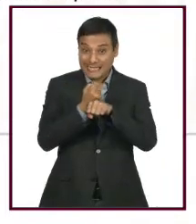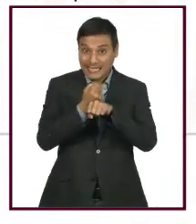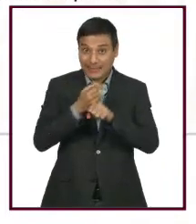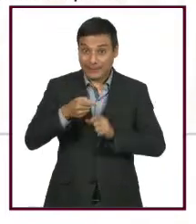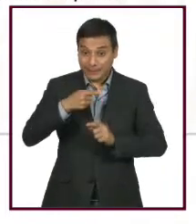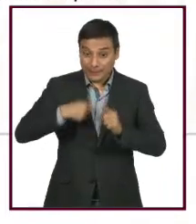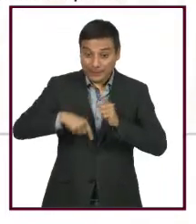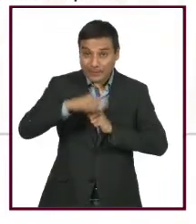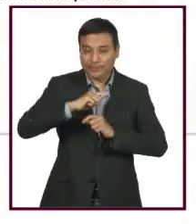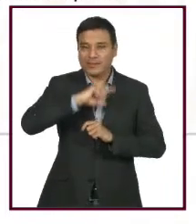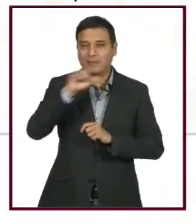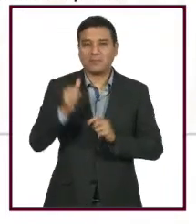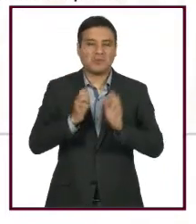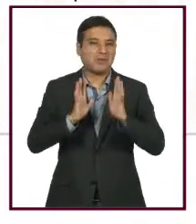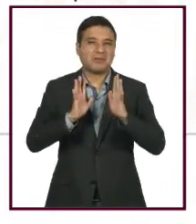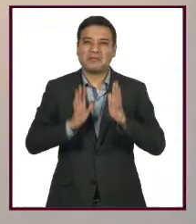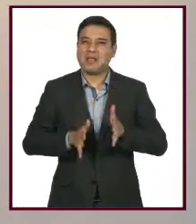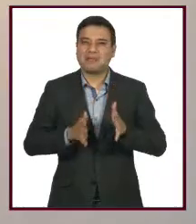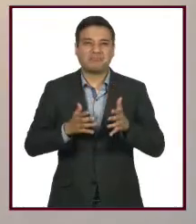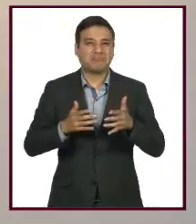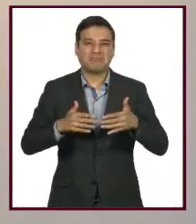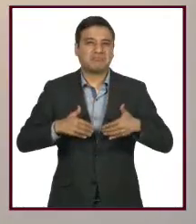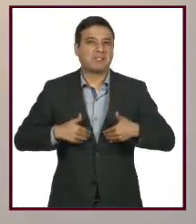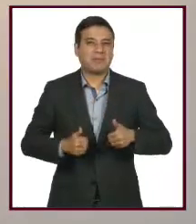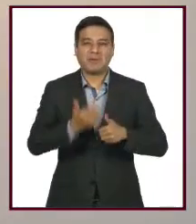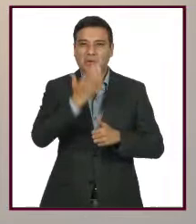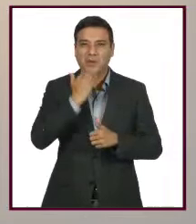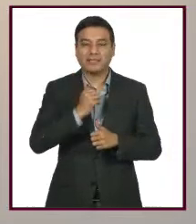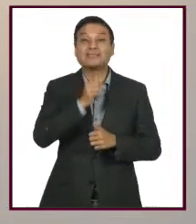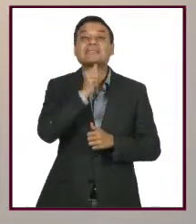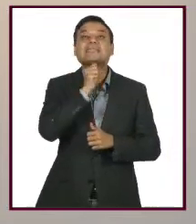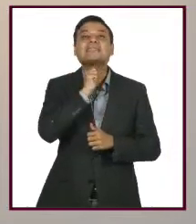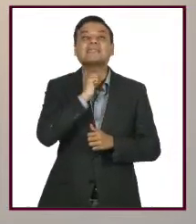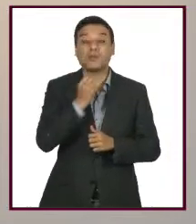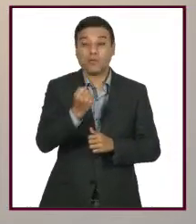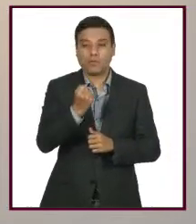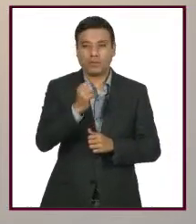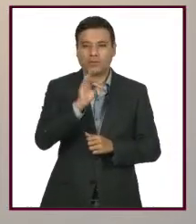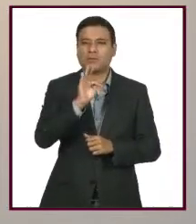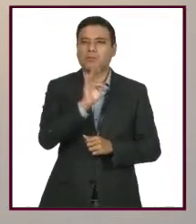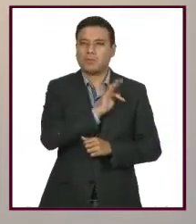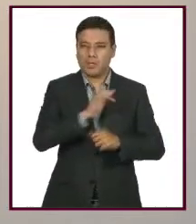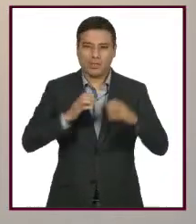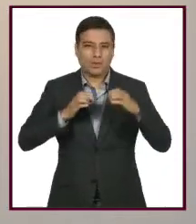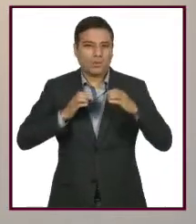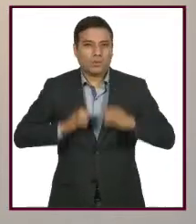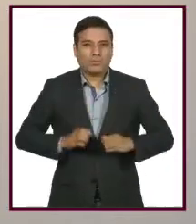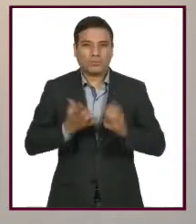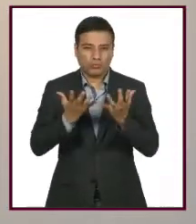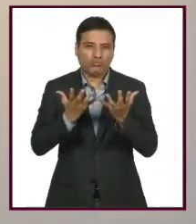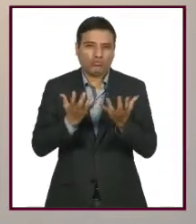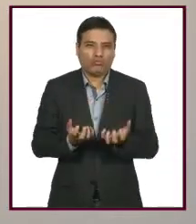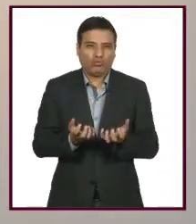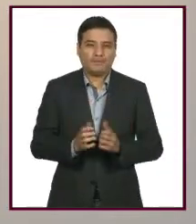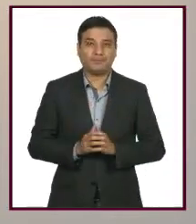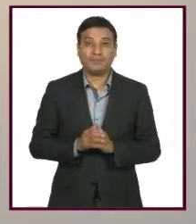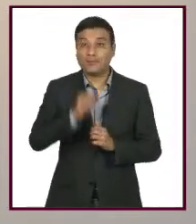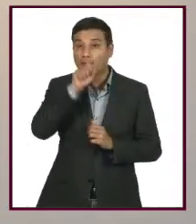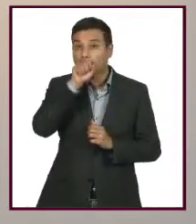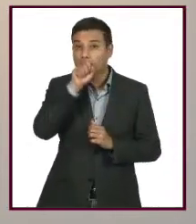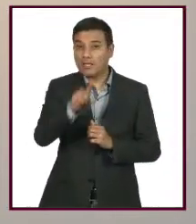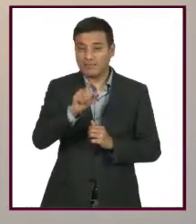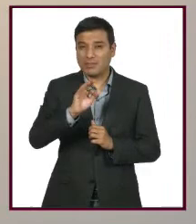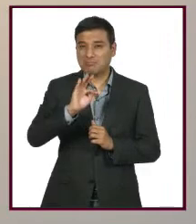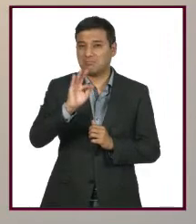quita el apetito y da mucha sed, ¿no? Puede haber deshidratación también. También en la abstinencia puede